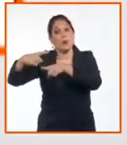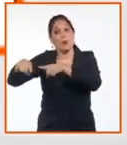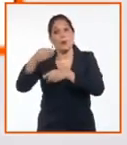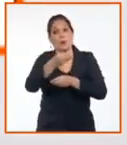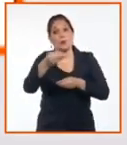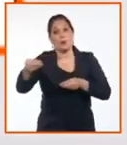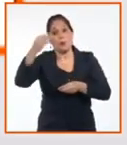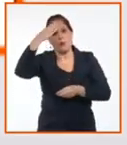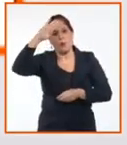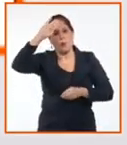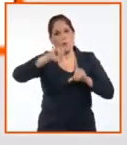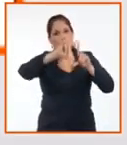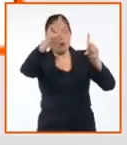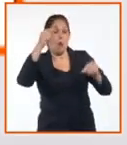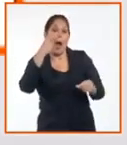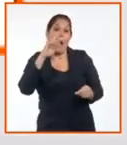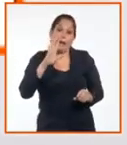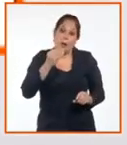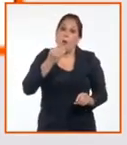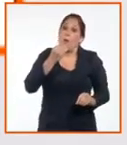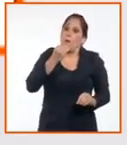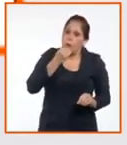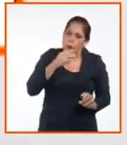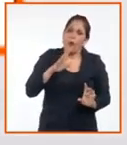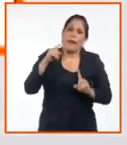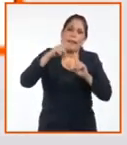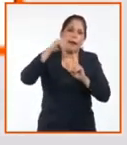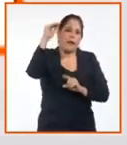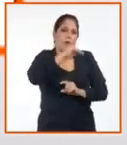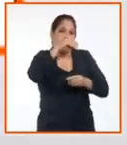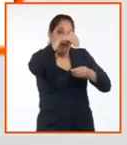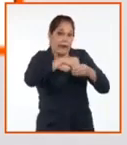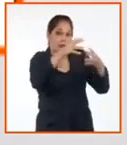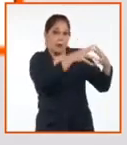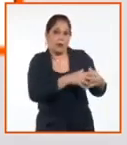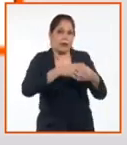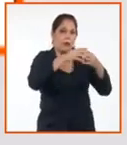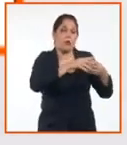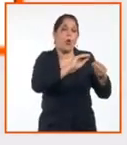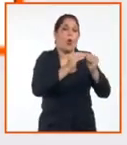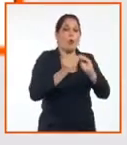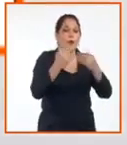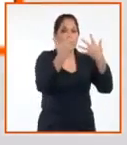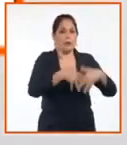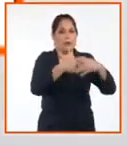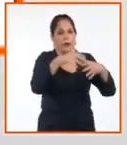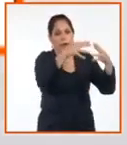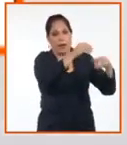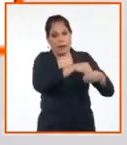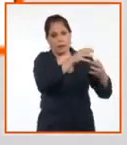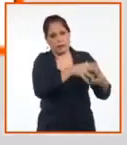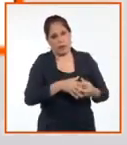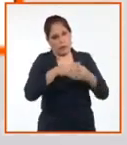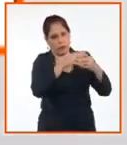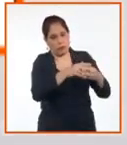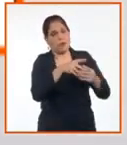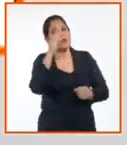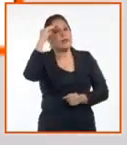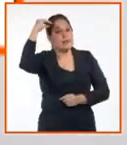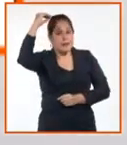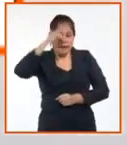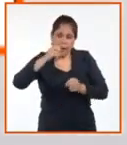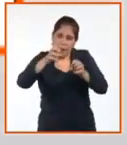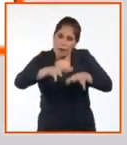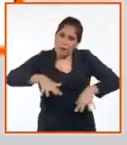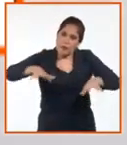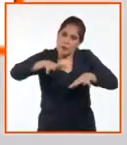para determinar si tienen una parte de tecnología estadounidense o de componentes fabricados los eeuu somos conscientes de que esta situación puede